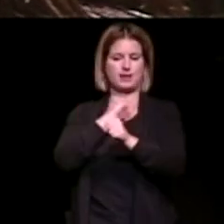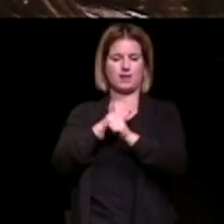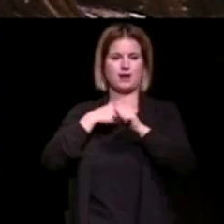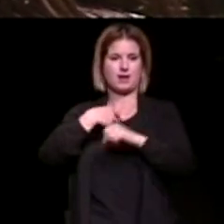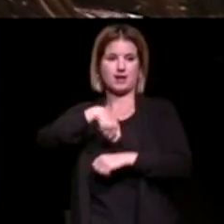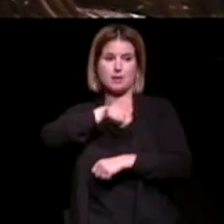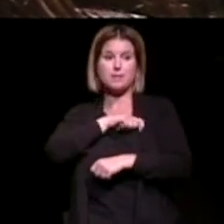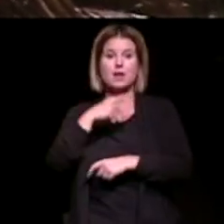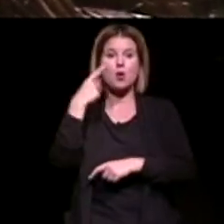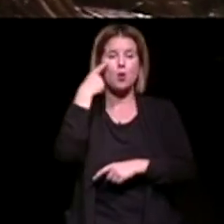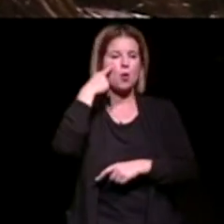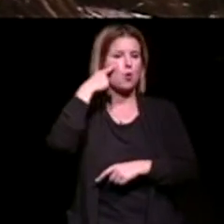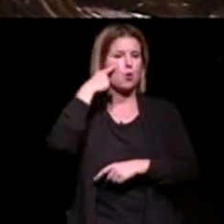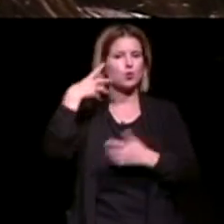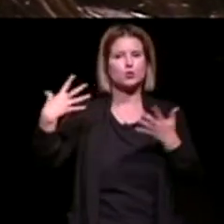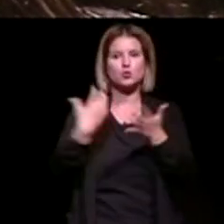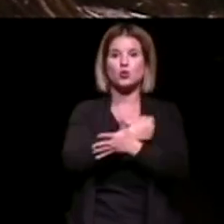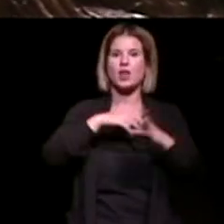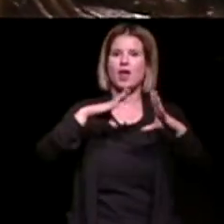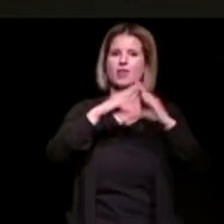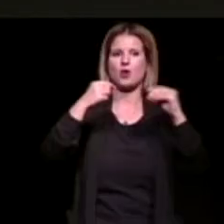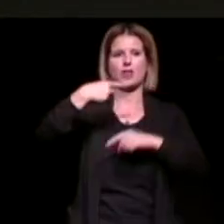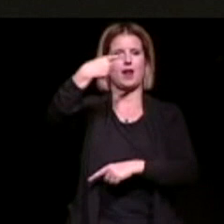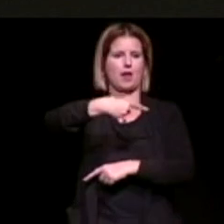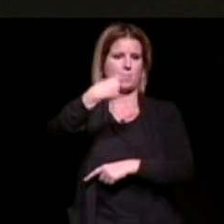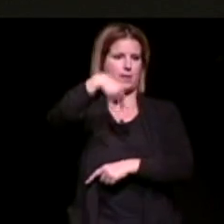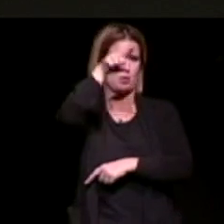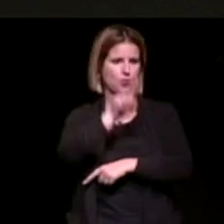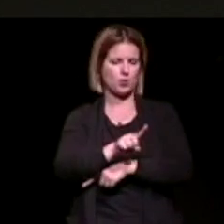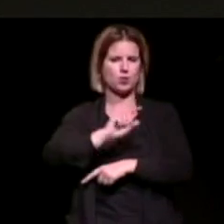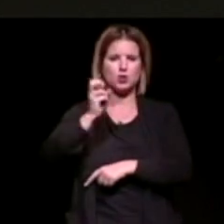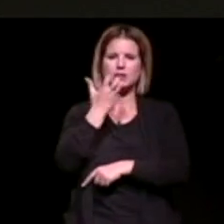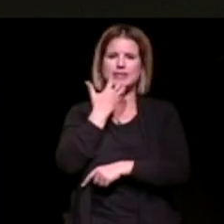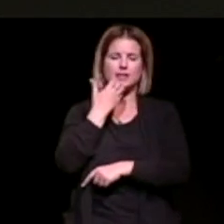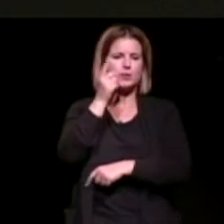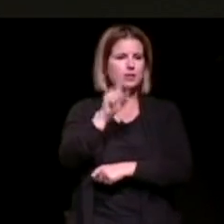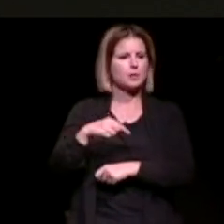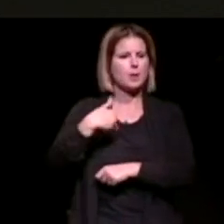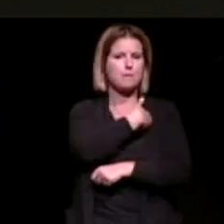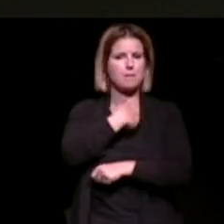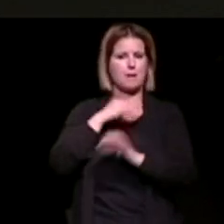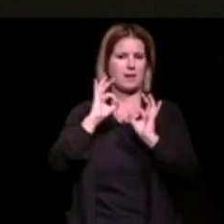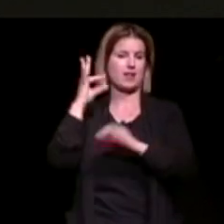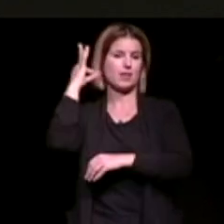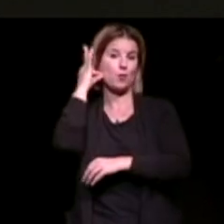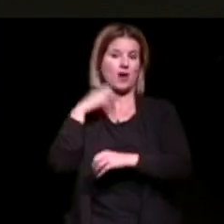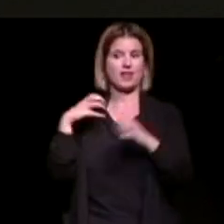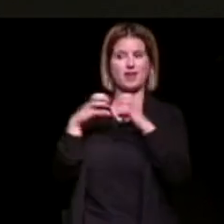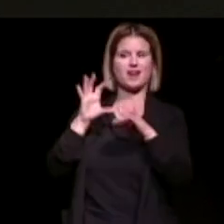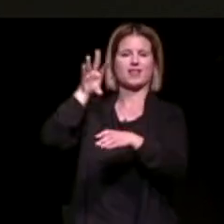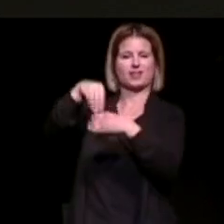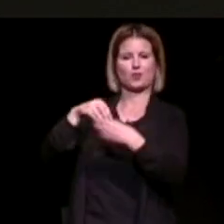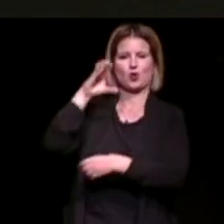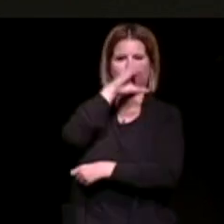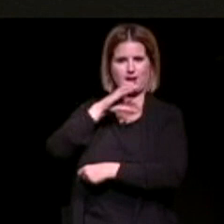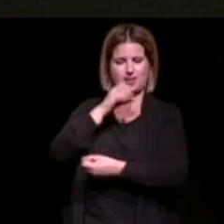Es la primera de toda Andalucía otro ejemplo del papel de la mujer granadina en la ciencia